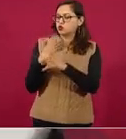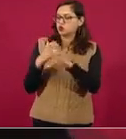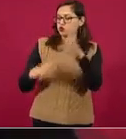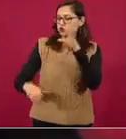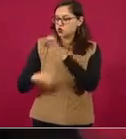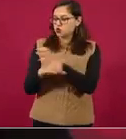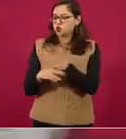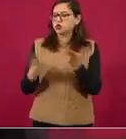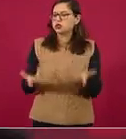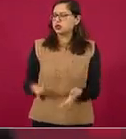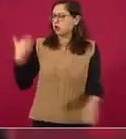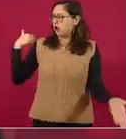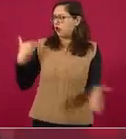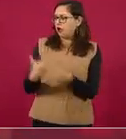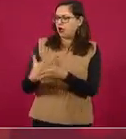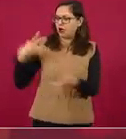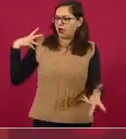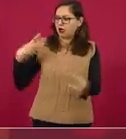cómo le hicieron